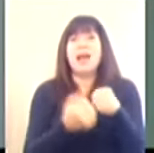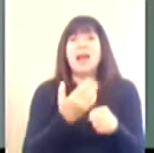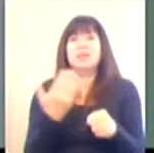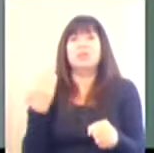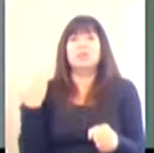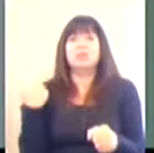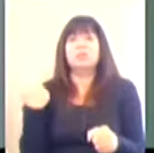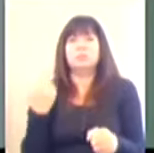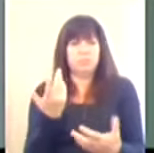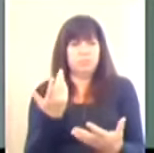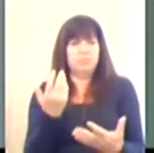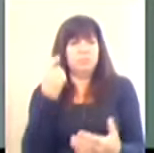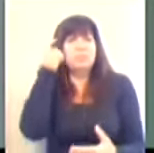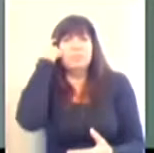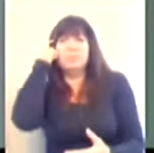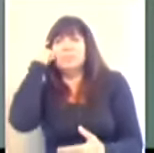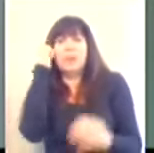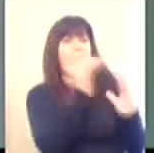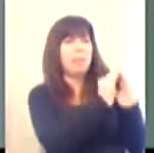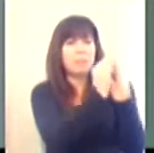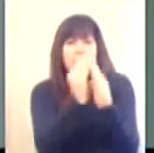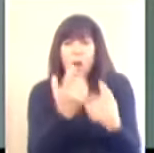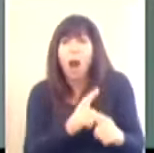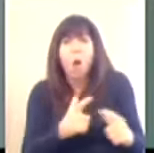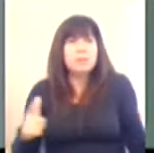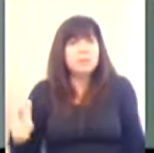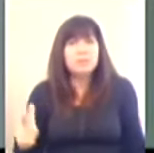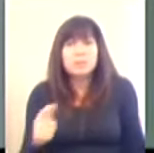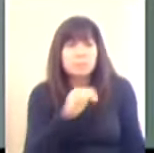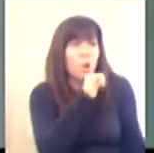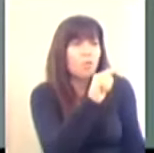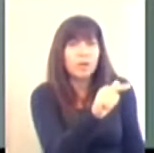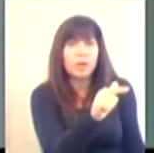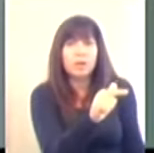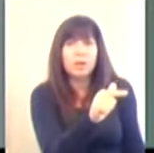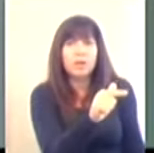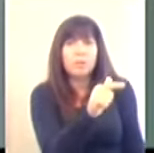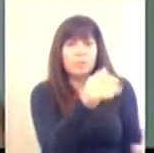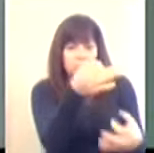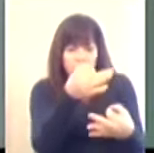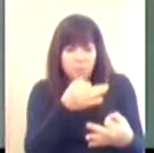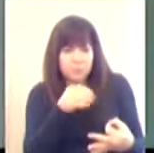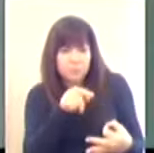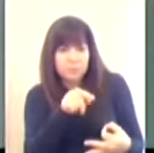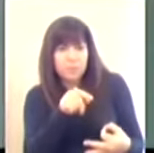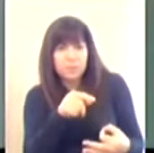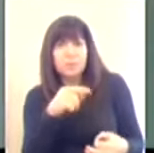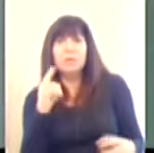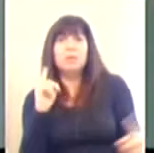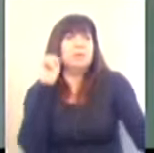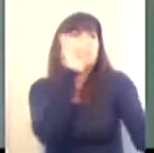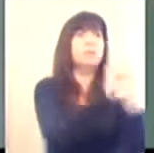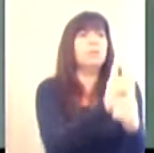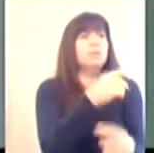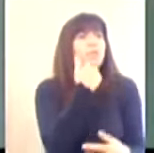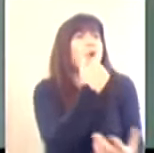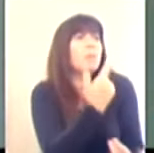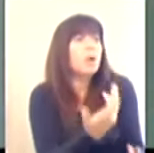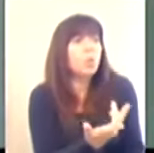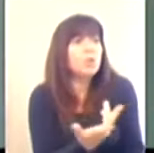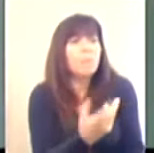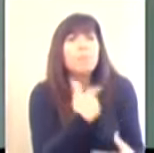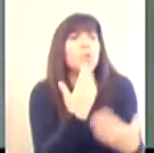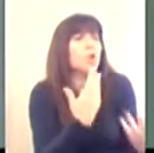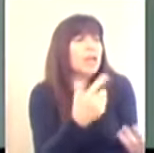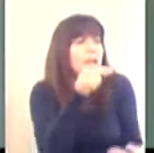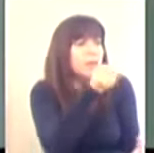campamentos estaban aumentando en base a los catastros que nosotros estábamos haciendo. Y fuimos a preguntarle a la gente por qué se iba finalmente a ir a un campamento. Y nos